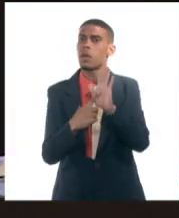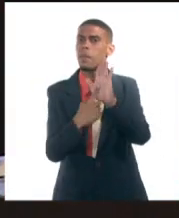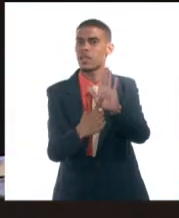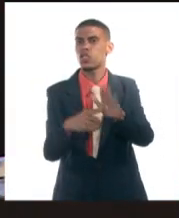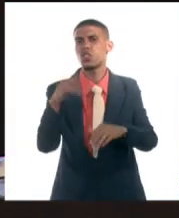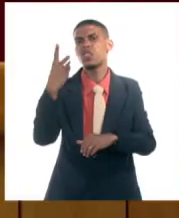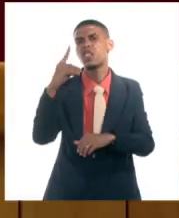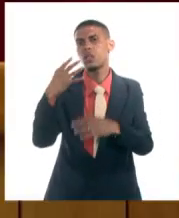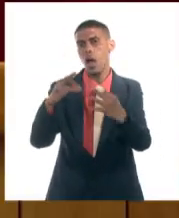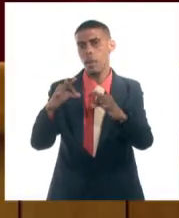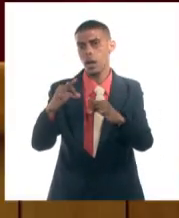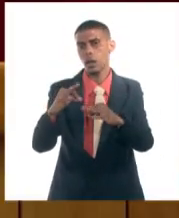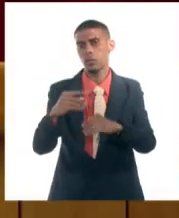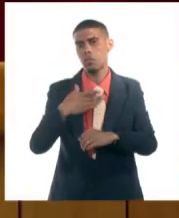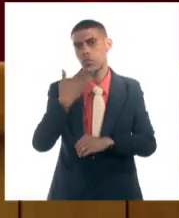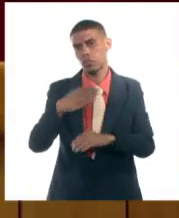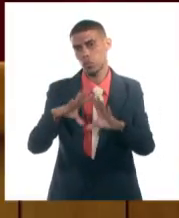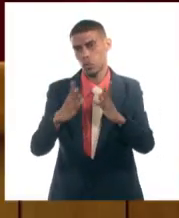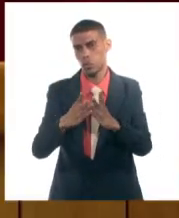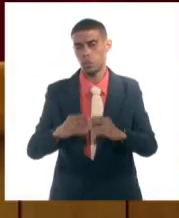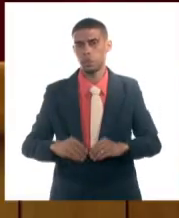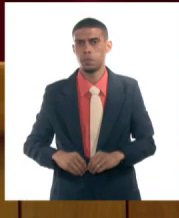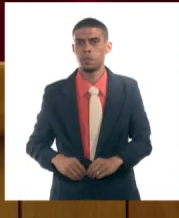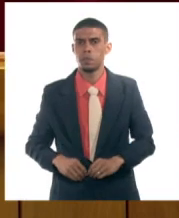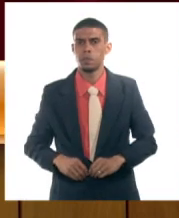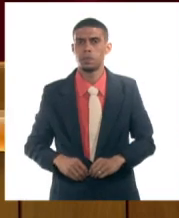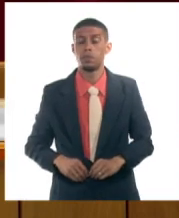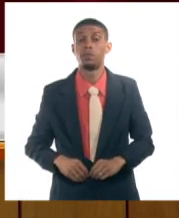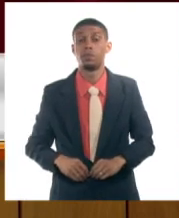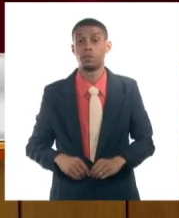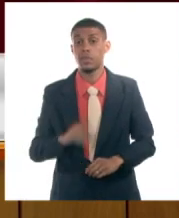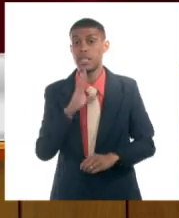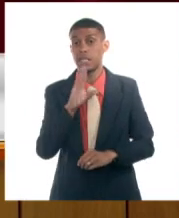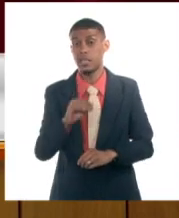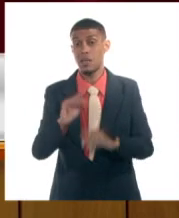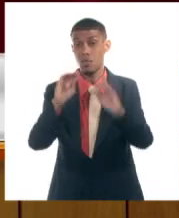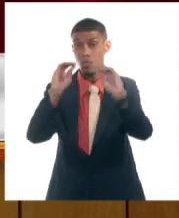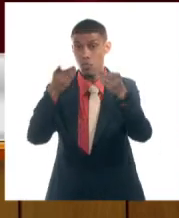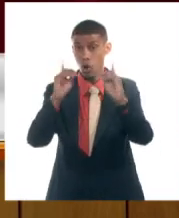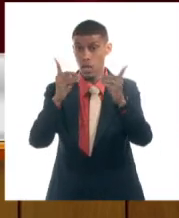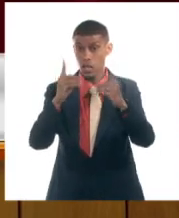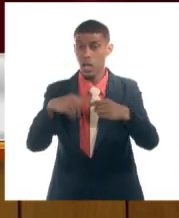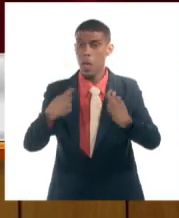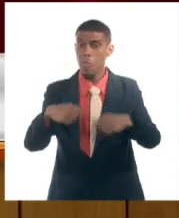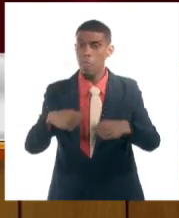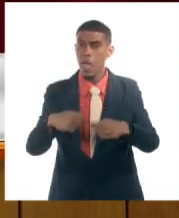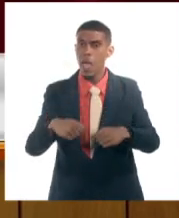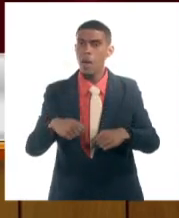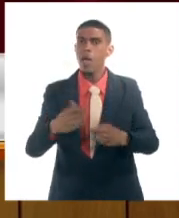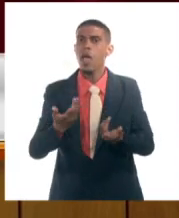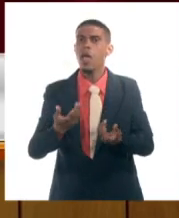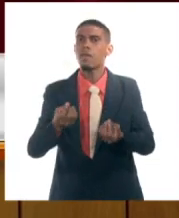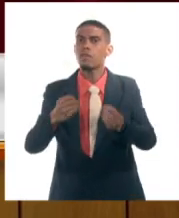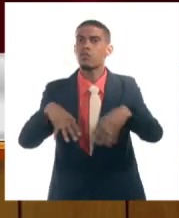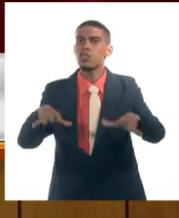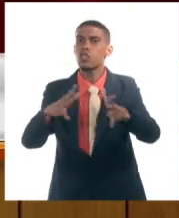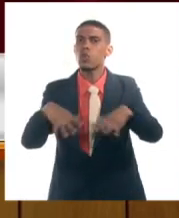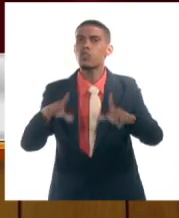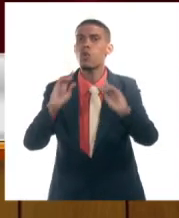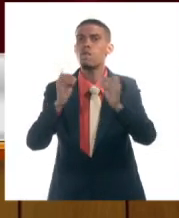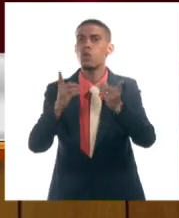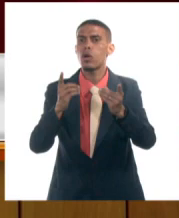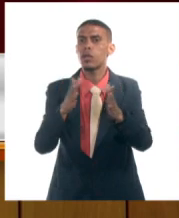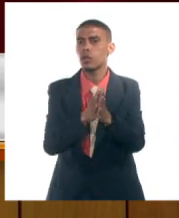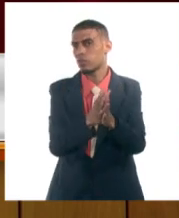dictamen. Resulta relevante que la política se defina en un marco político de largo